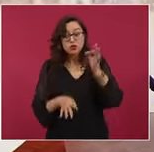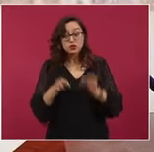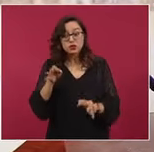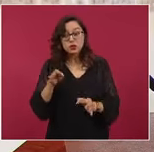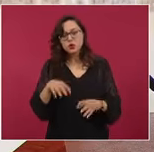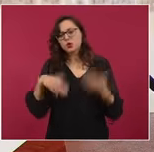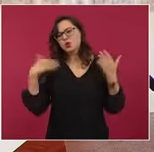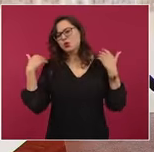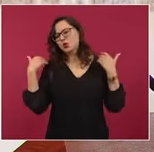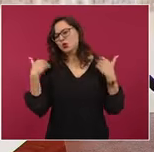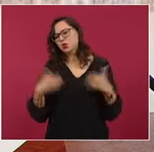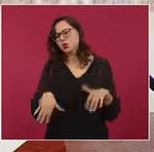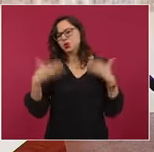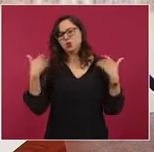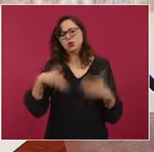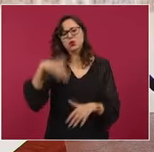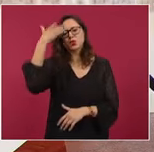se tarda mucho,